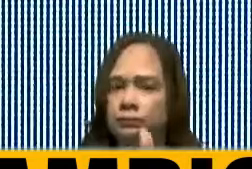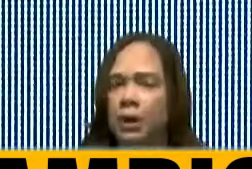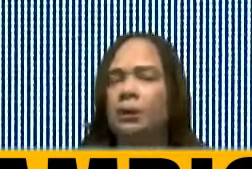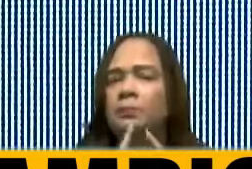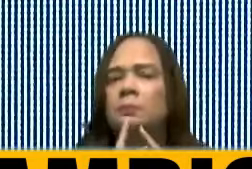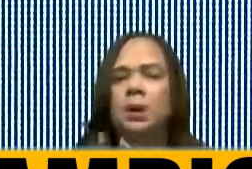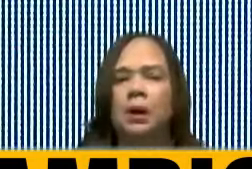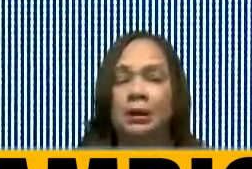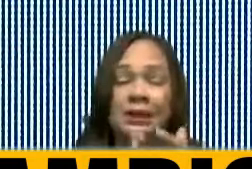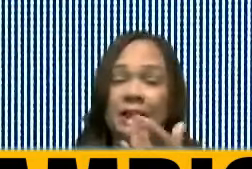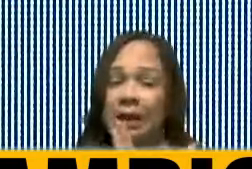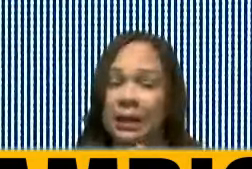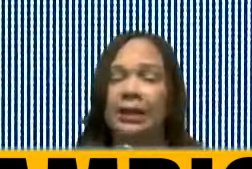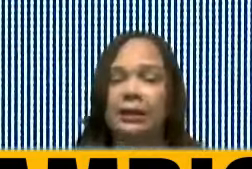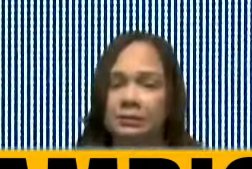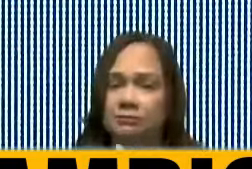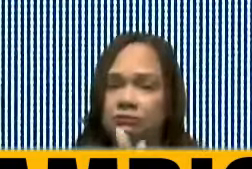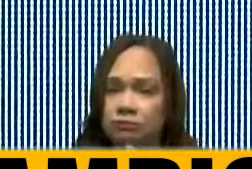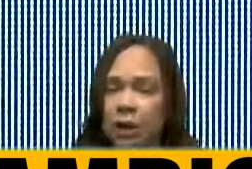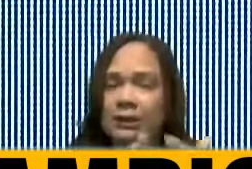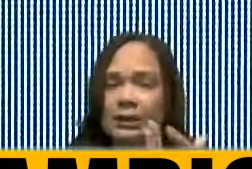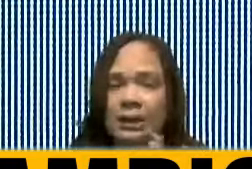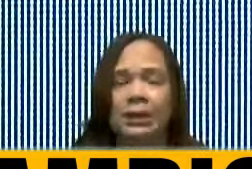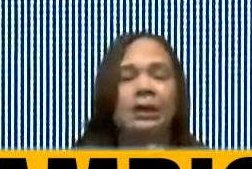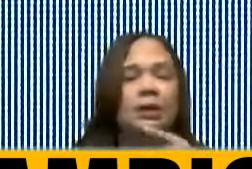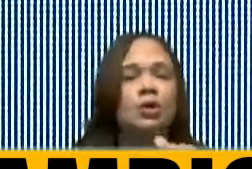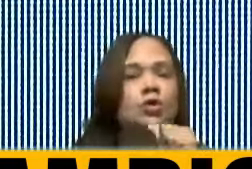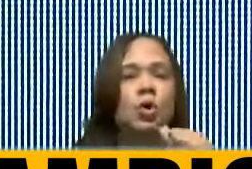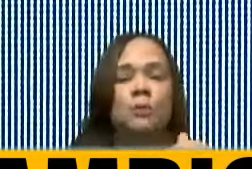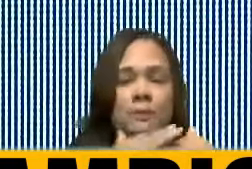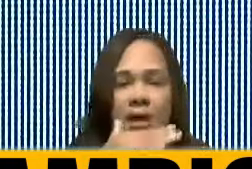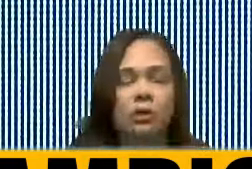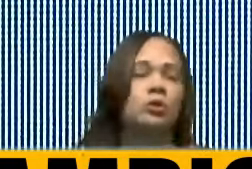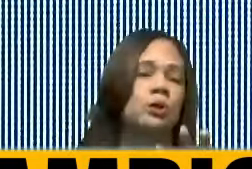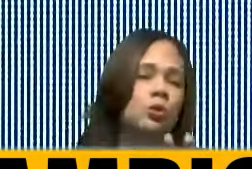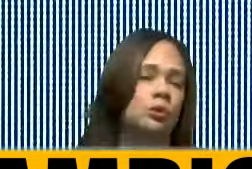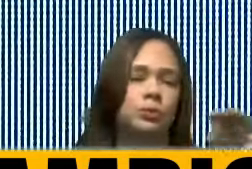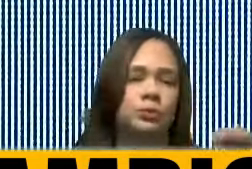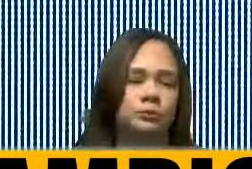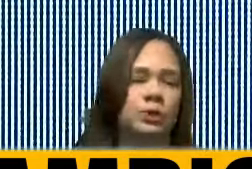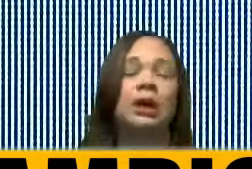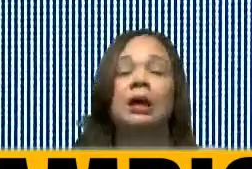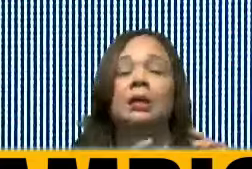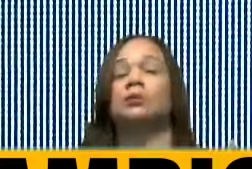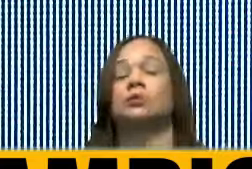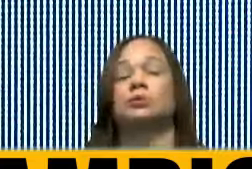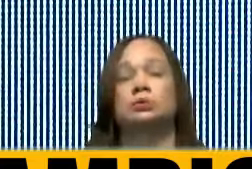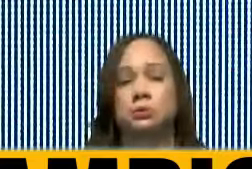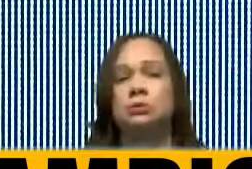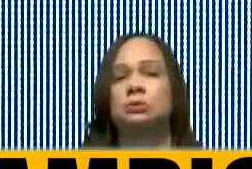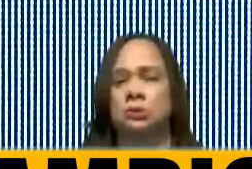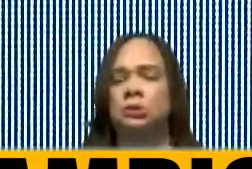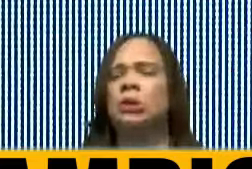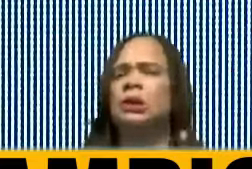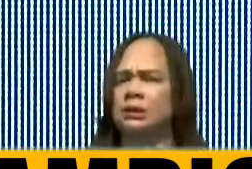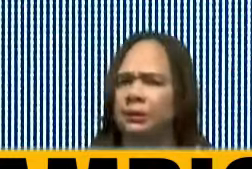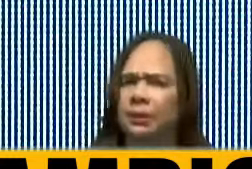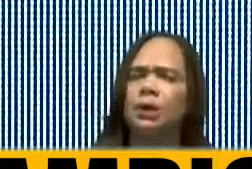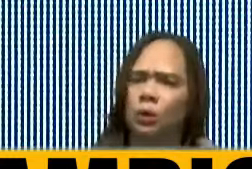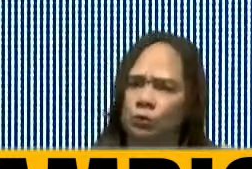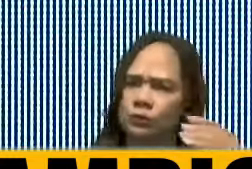mandato de ley de la ley de Educación que dice no menos del 4% a la educación también hay